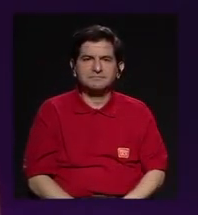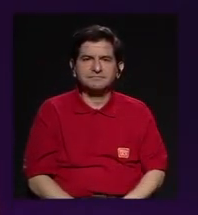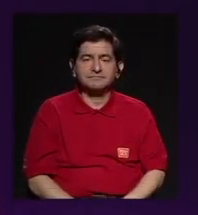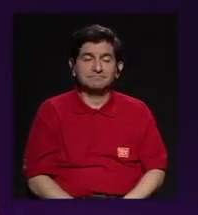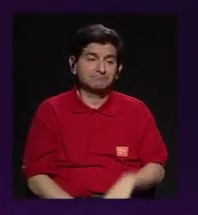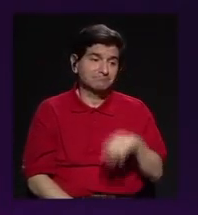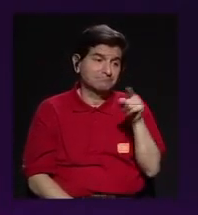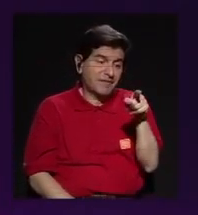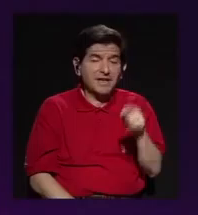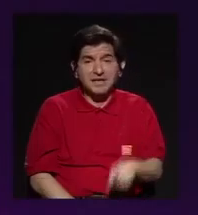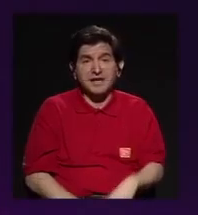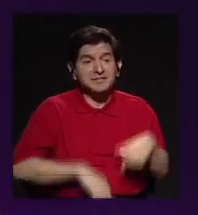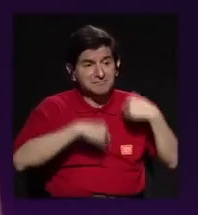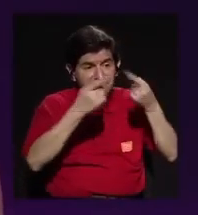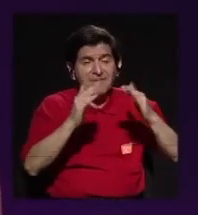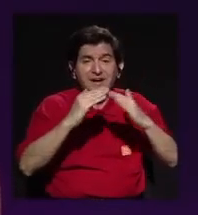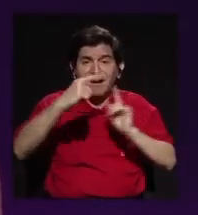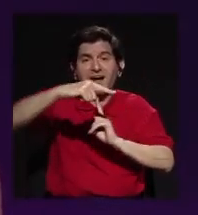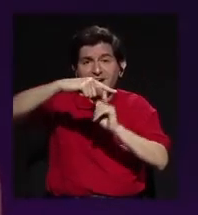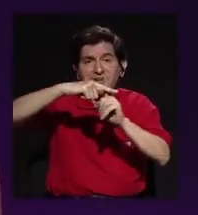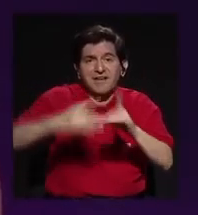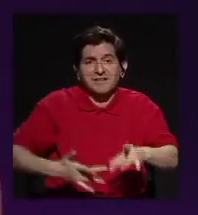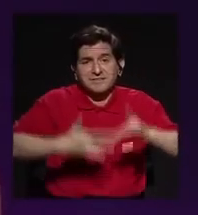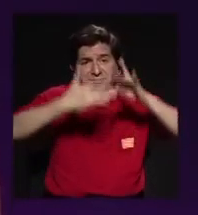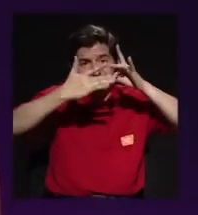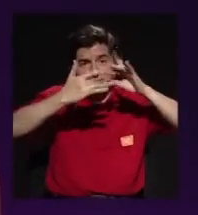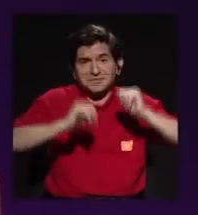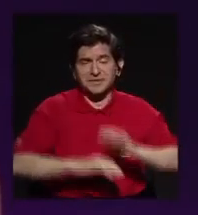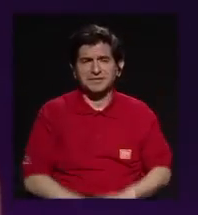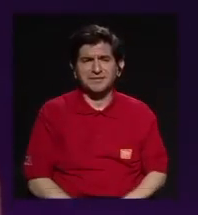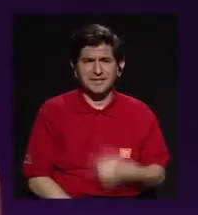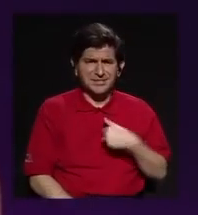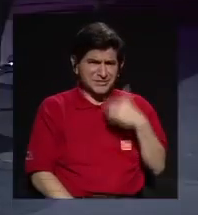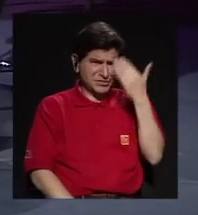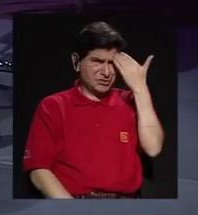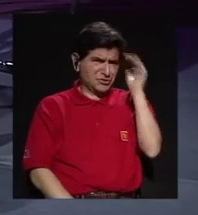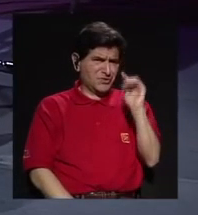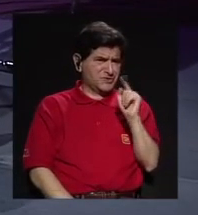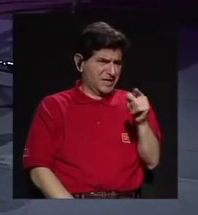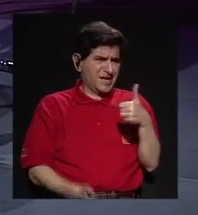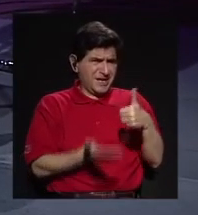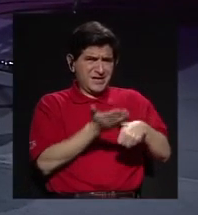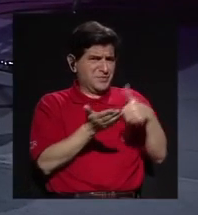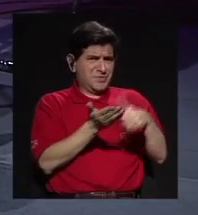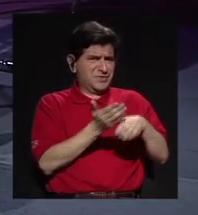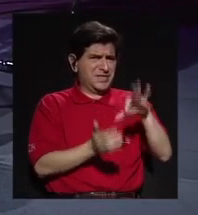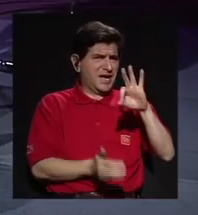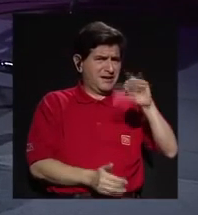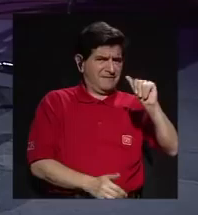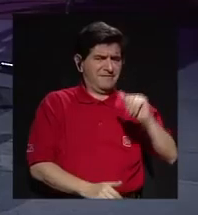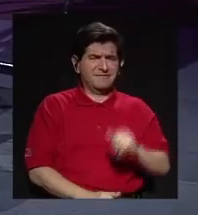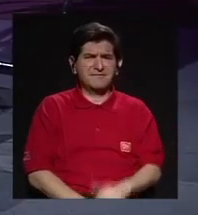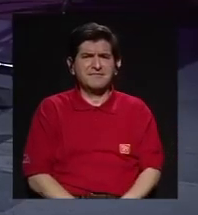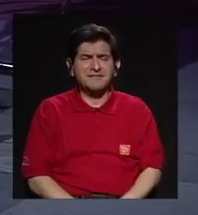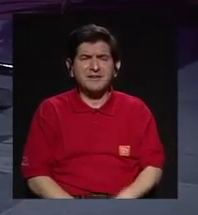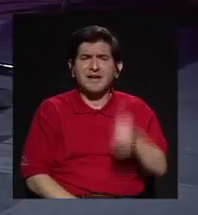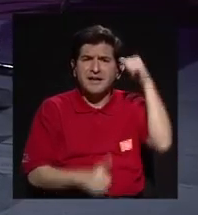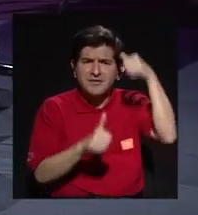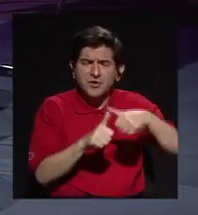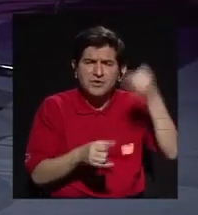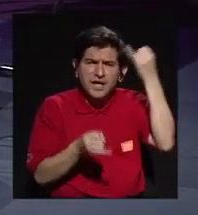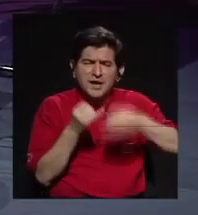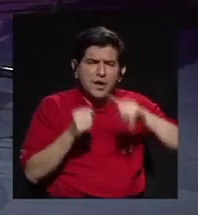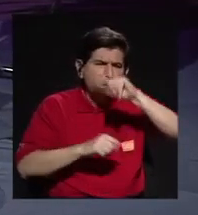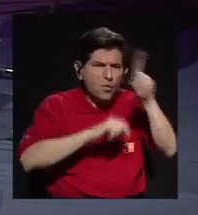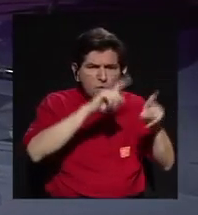porque ellas son las que están en las iglesias, fundamentalmente. Yo no sé si son ellas las que votan por Fabricio, porque acordémonos que cerramos la